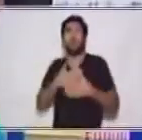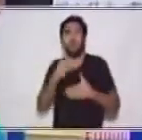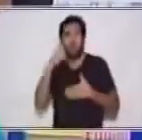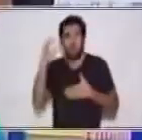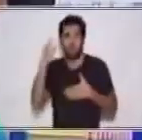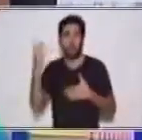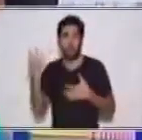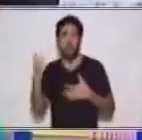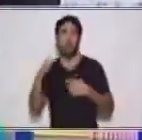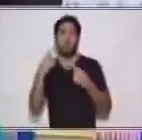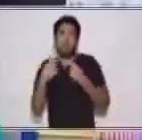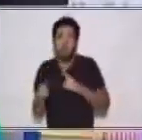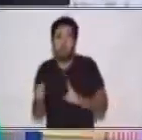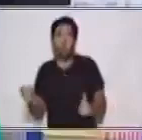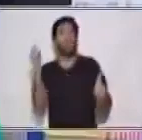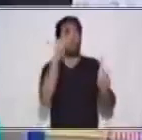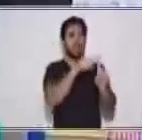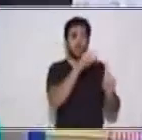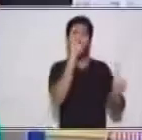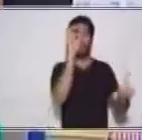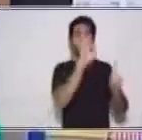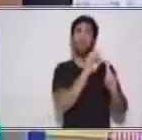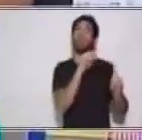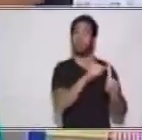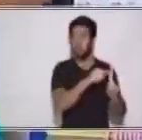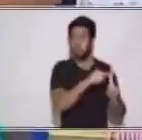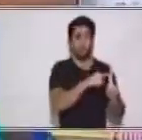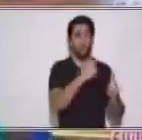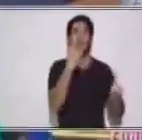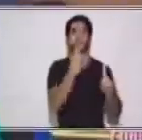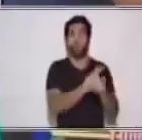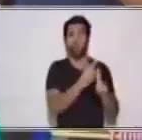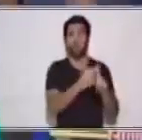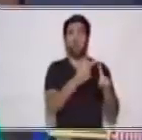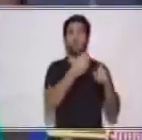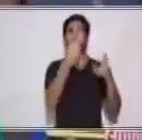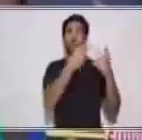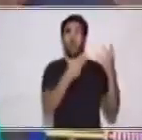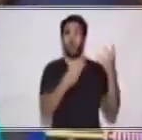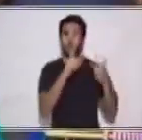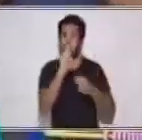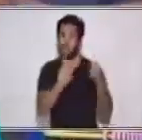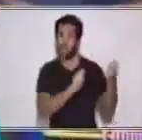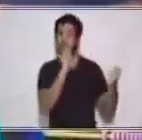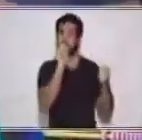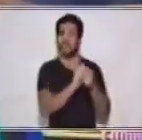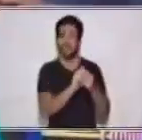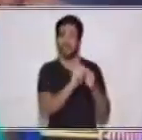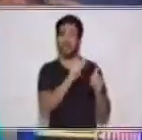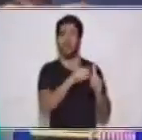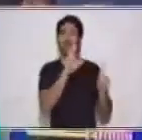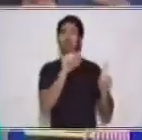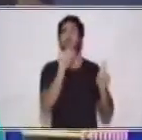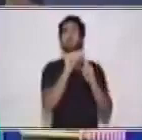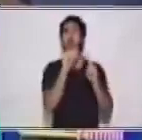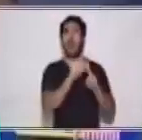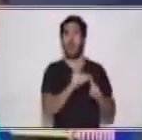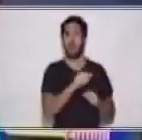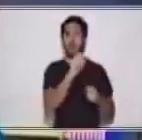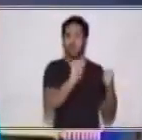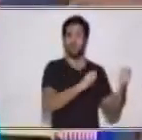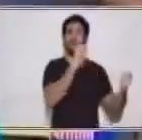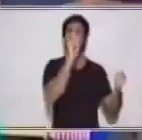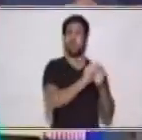que nosotros leeremos, escucharemos o veremos, utiliza un vocabulario preciso. Recuérdate que el significado